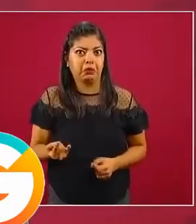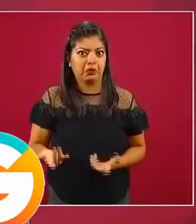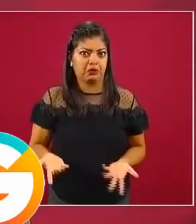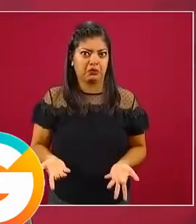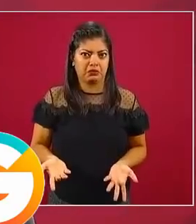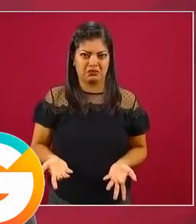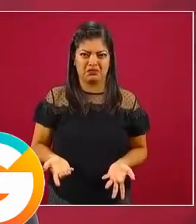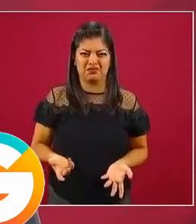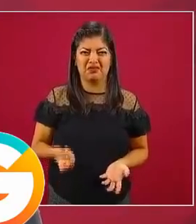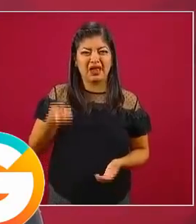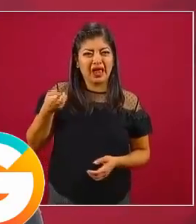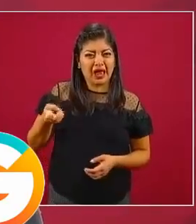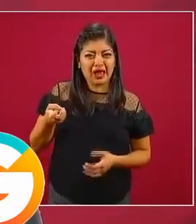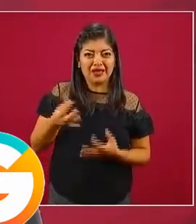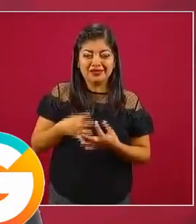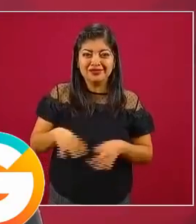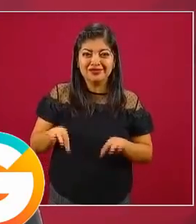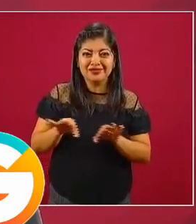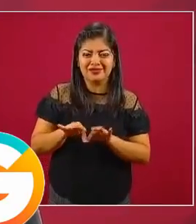No es eso.